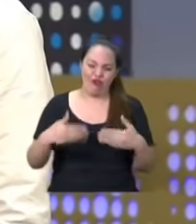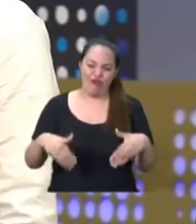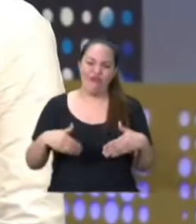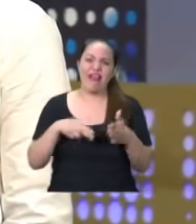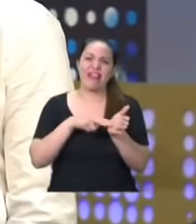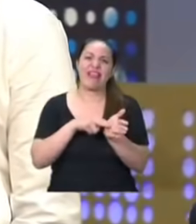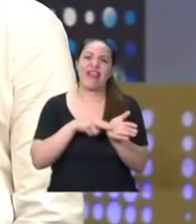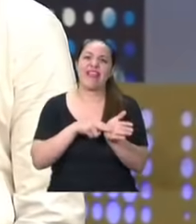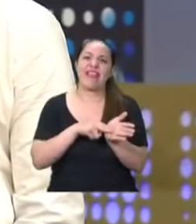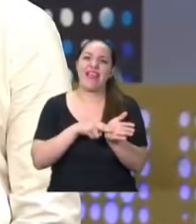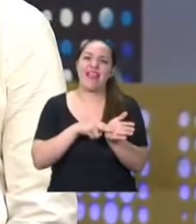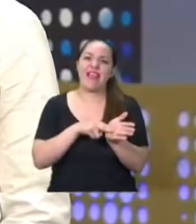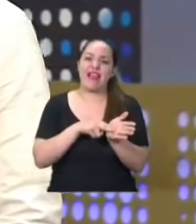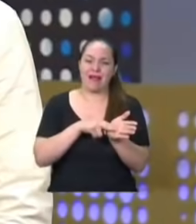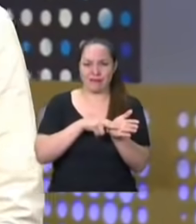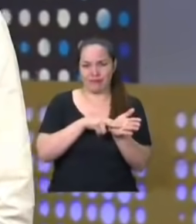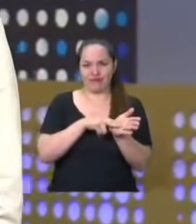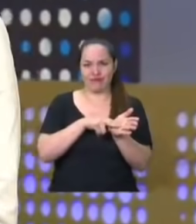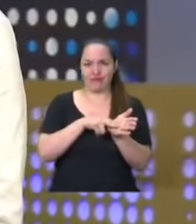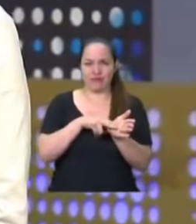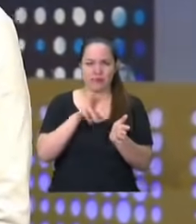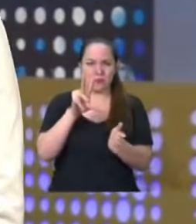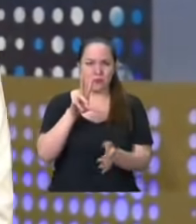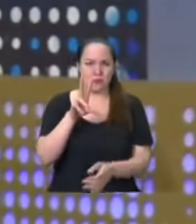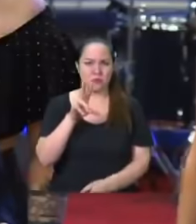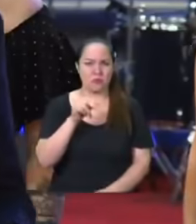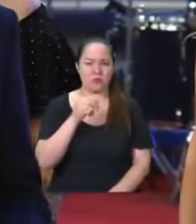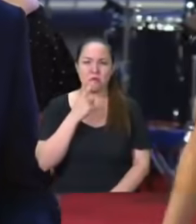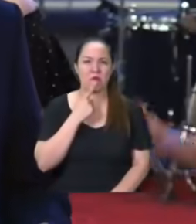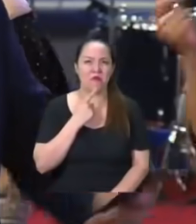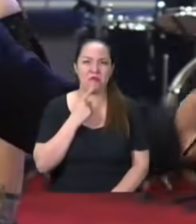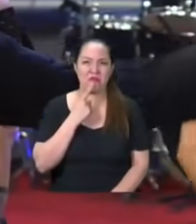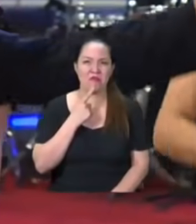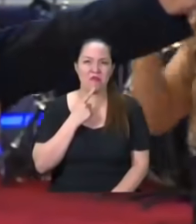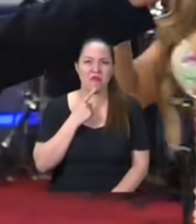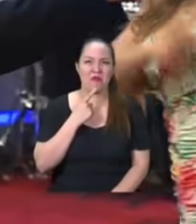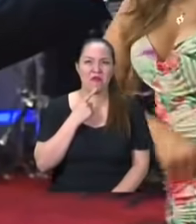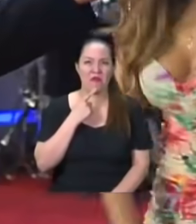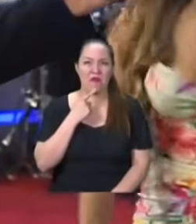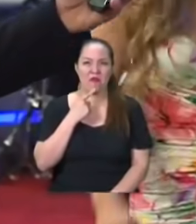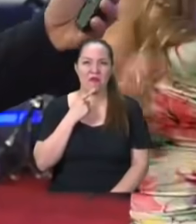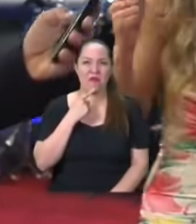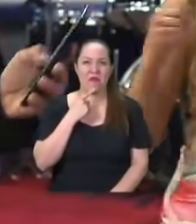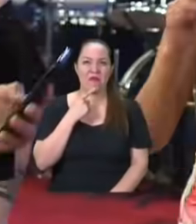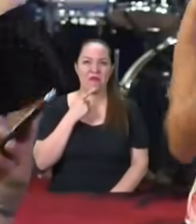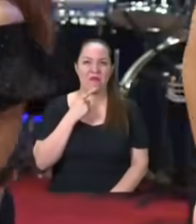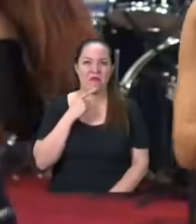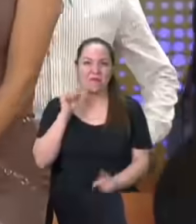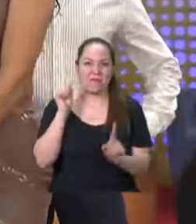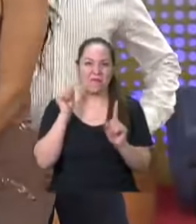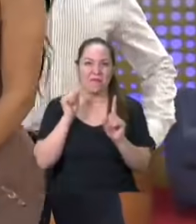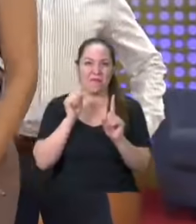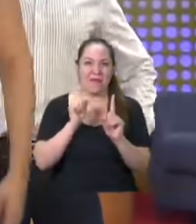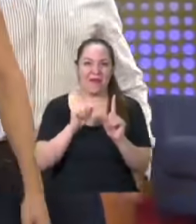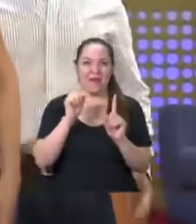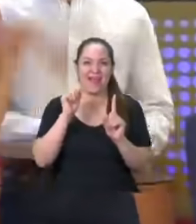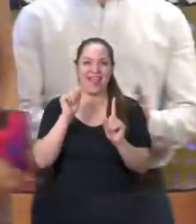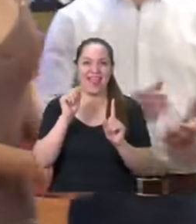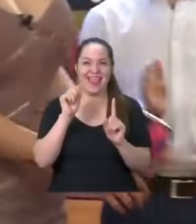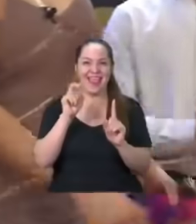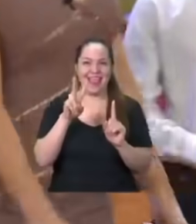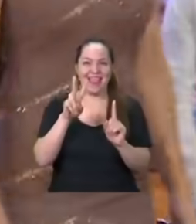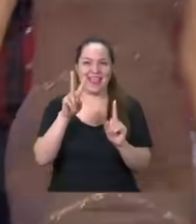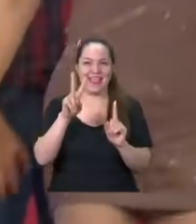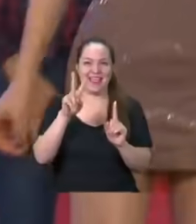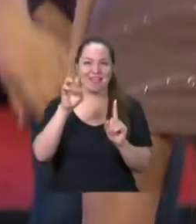Bueno, pues no es precisamente de rojo. Es Venecia. Pero ella es Venecia, hombre. Venecia. Venecia.